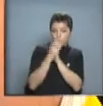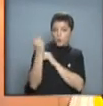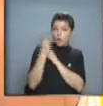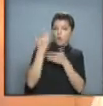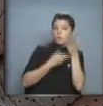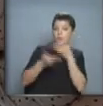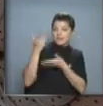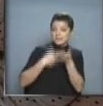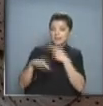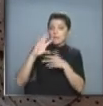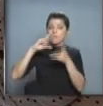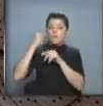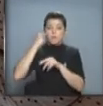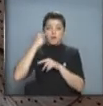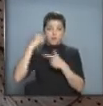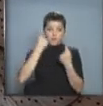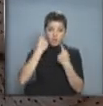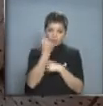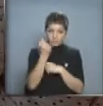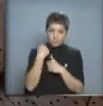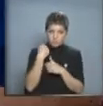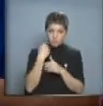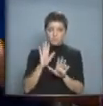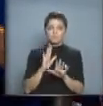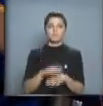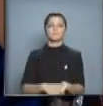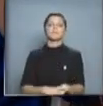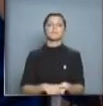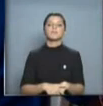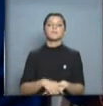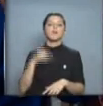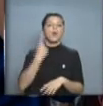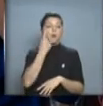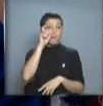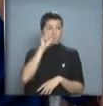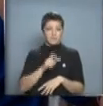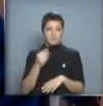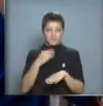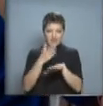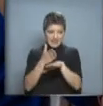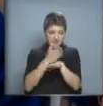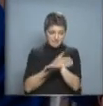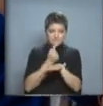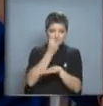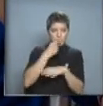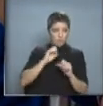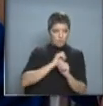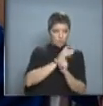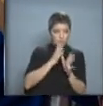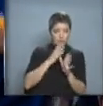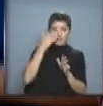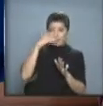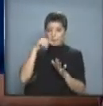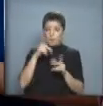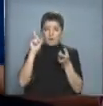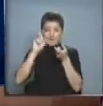puedo decir algo, Guayano, después. Sí, sí, sí. Uno, antes de casarse, tiene que haber amor y todo eso, ya es obvio, lo tenés que querer. Ya voy